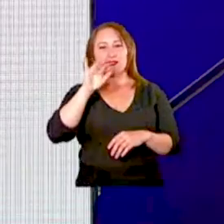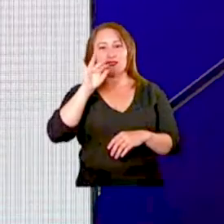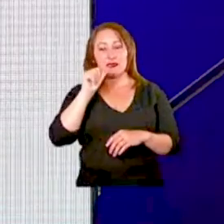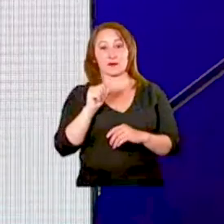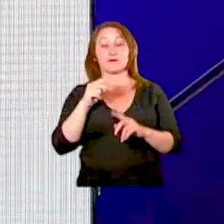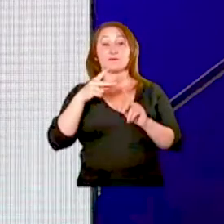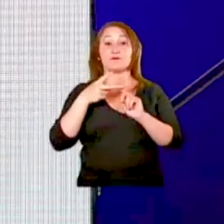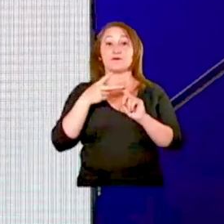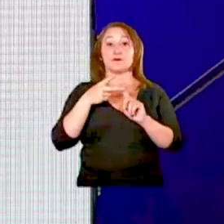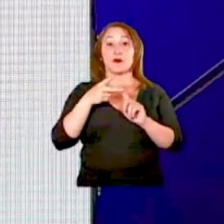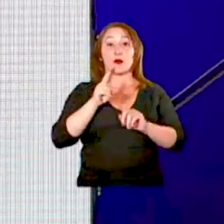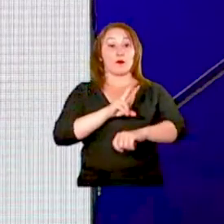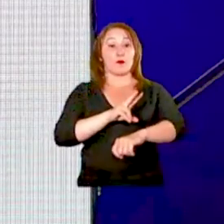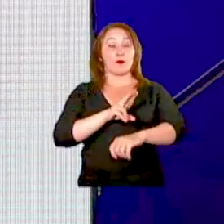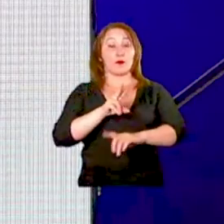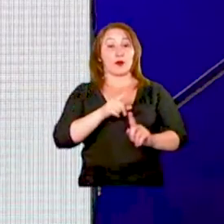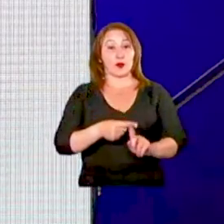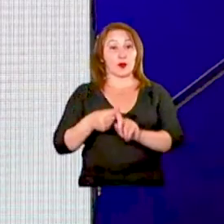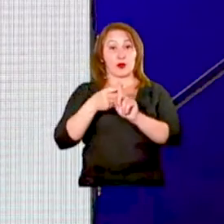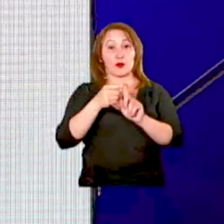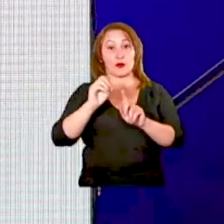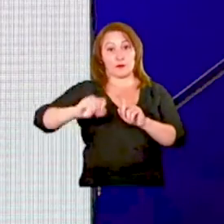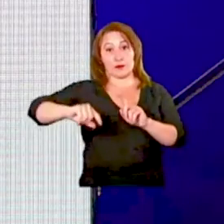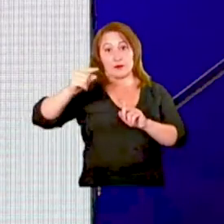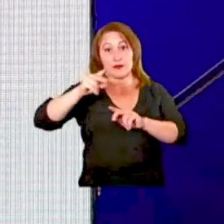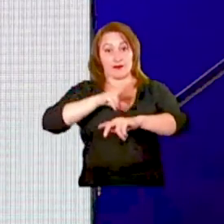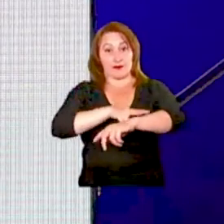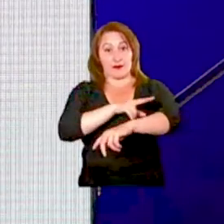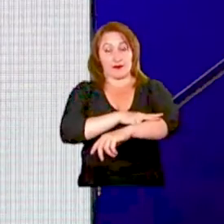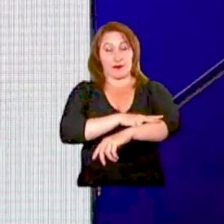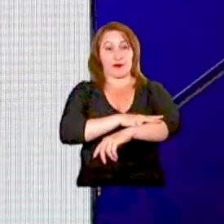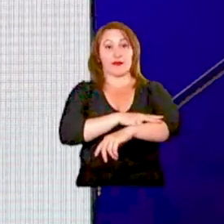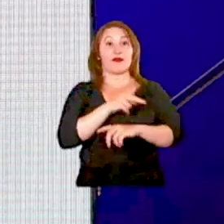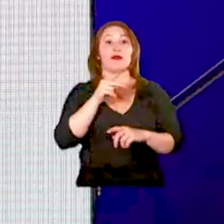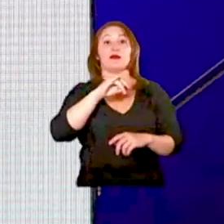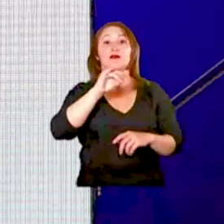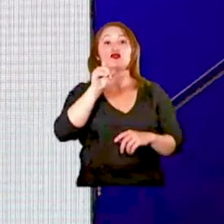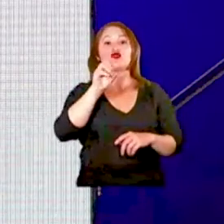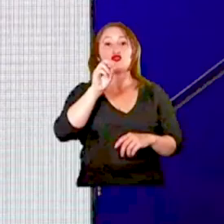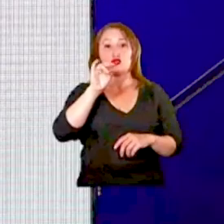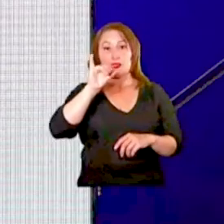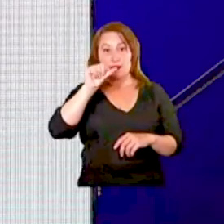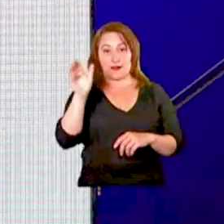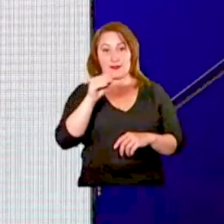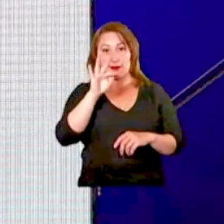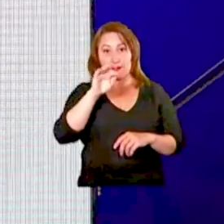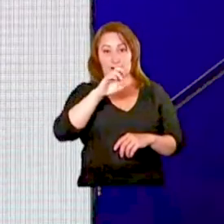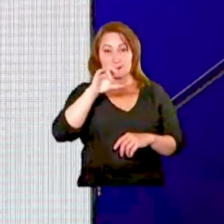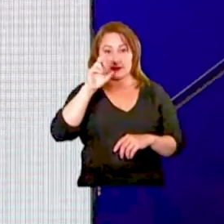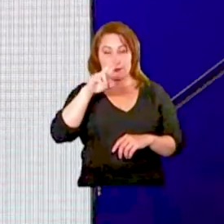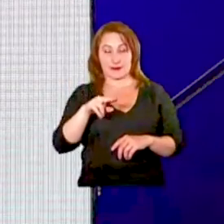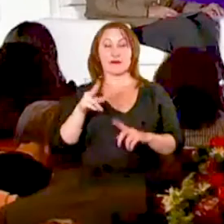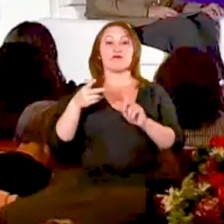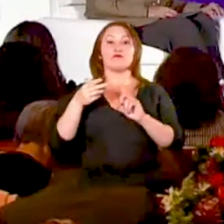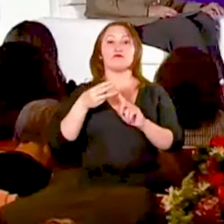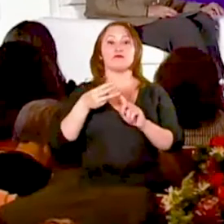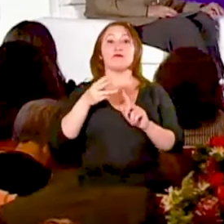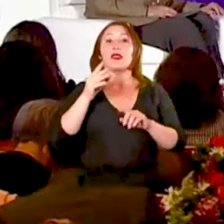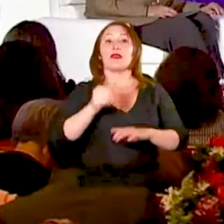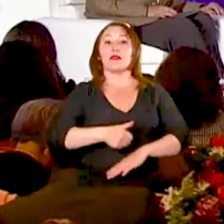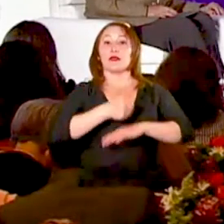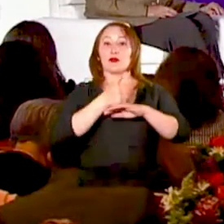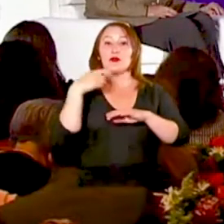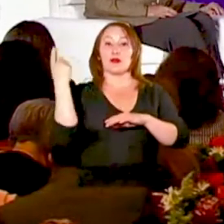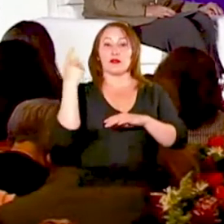Procuradora Primera Delegada para la Vigilancia Administrativa, Sonia Téllez Beltrán, y la Directora Nacional de Investigaciones